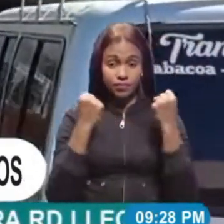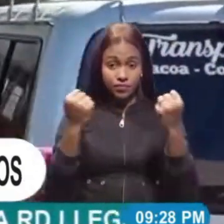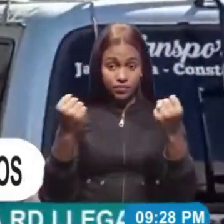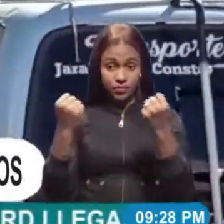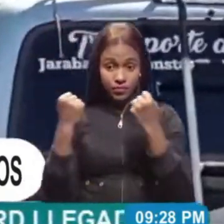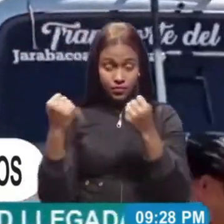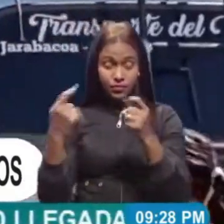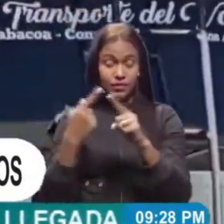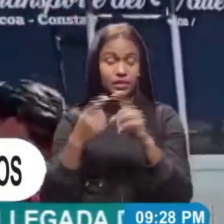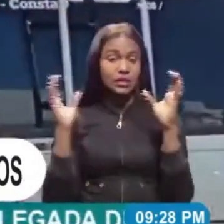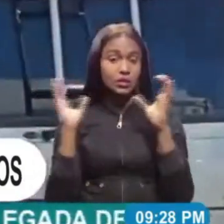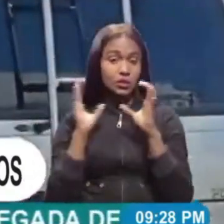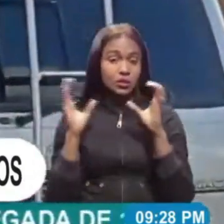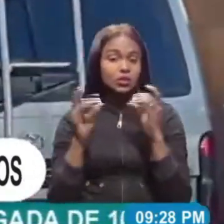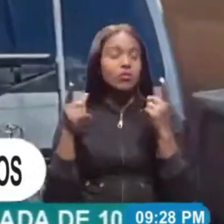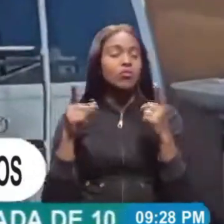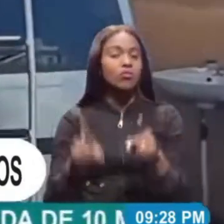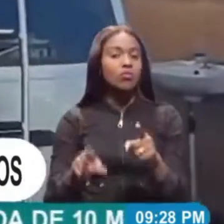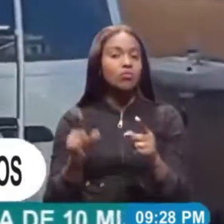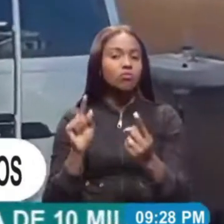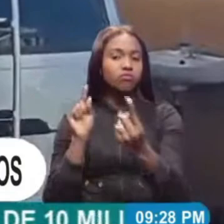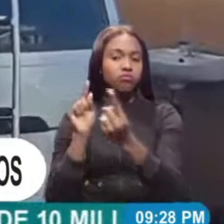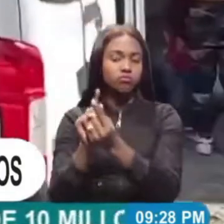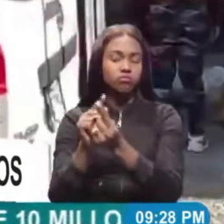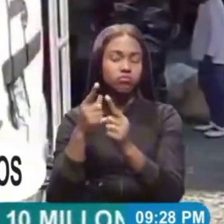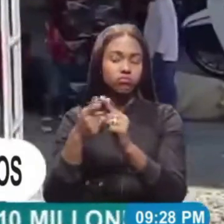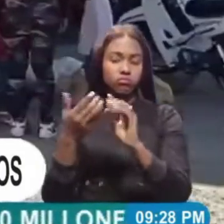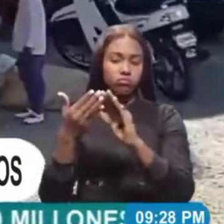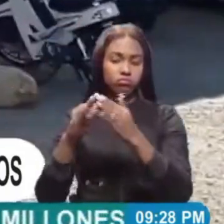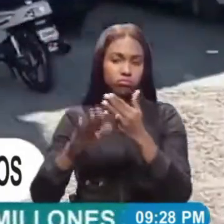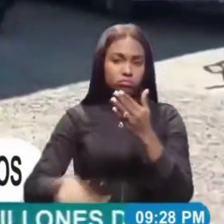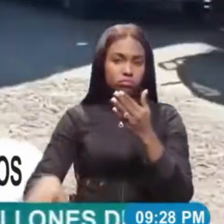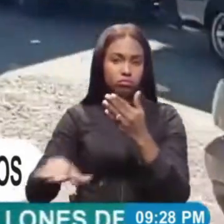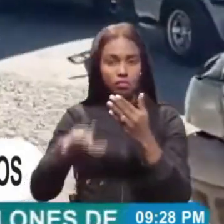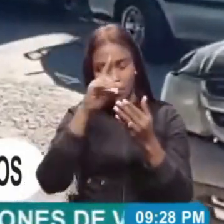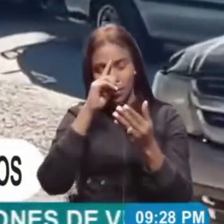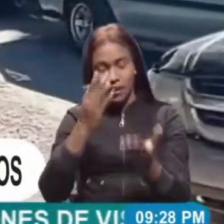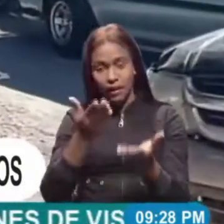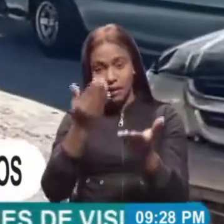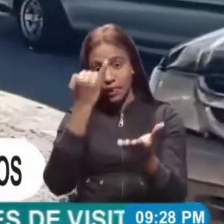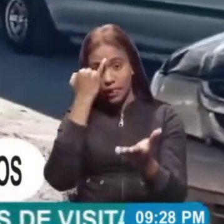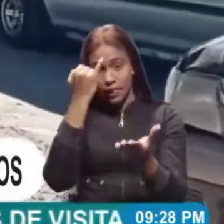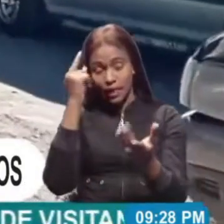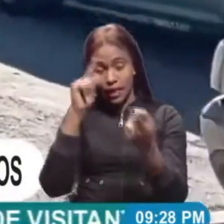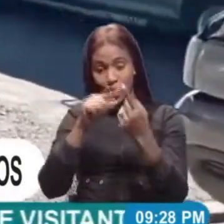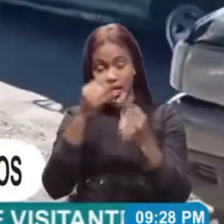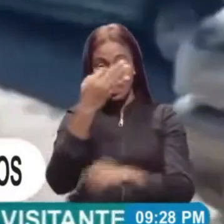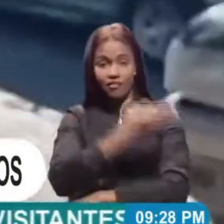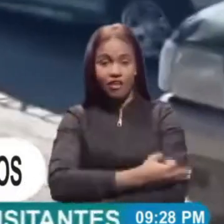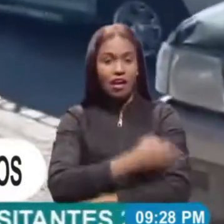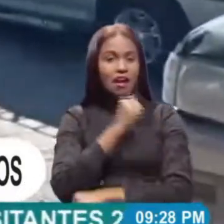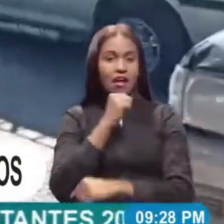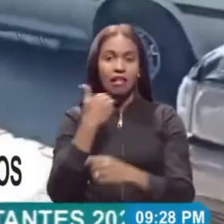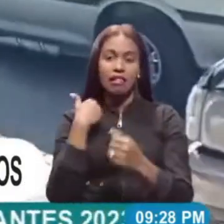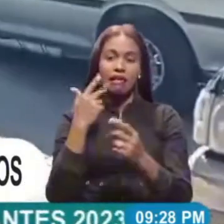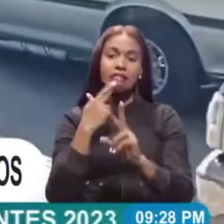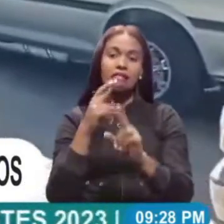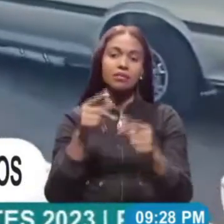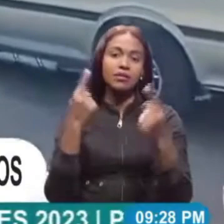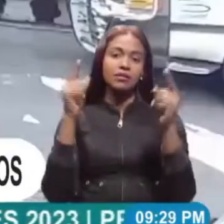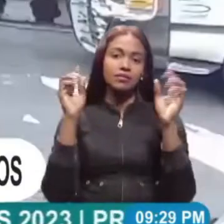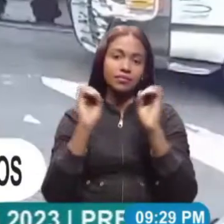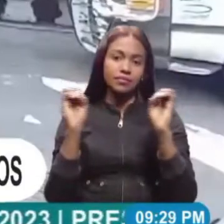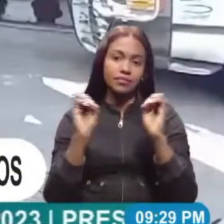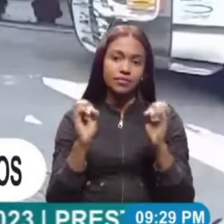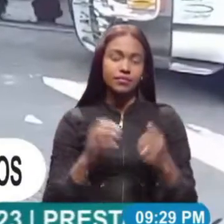del Valle de Constanza fueron ante la sala capitular del ayuntamiento con una propuesta, pero hasta la fecha no han tenido respuestas